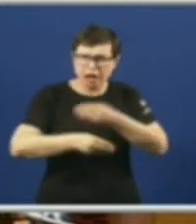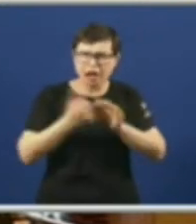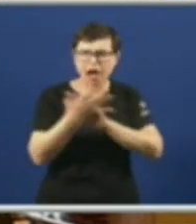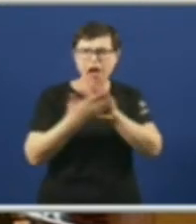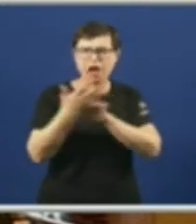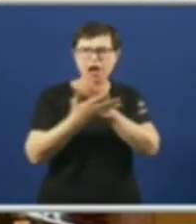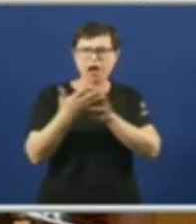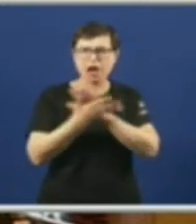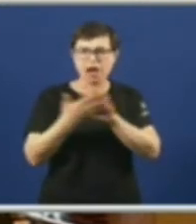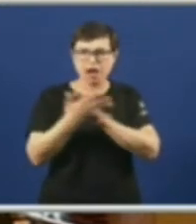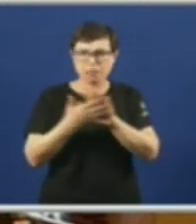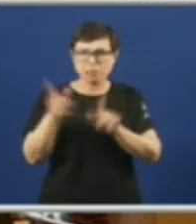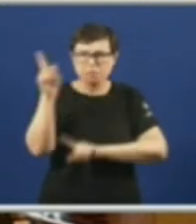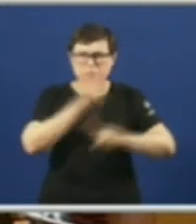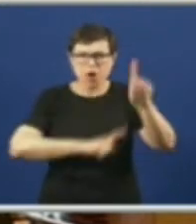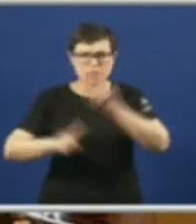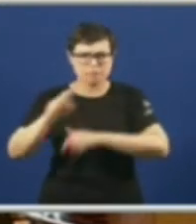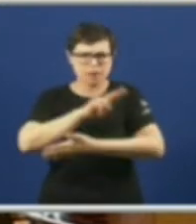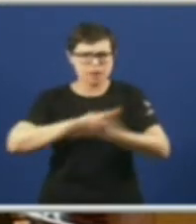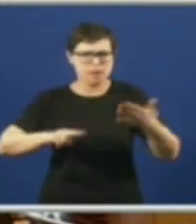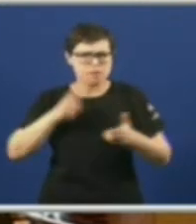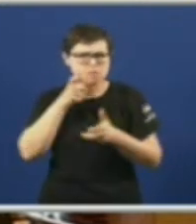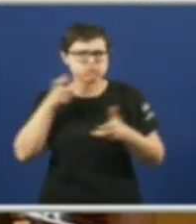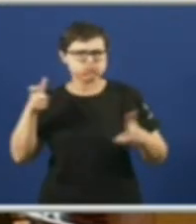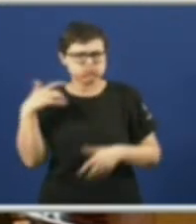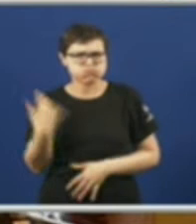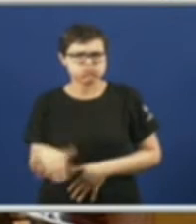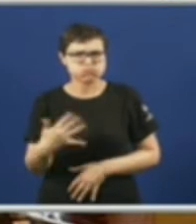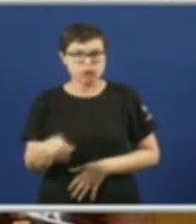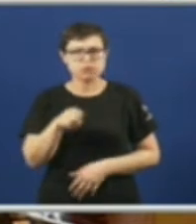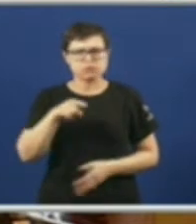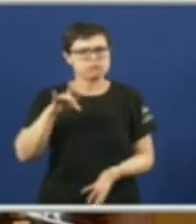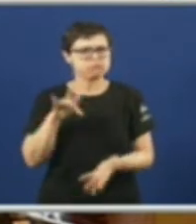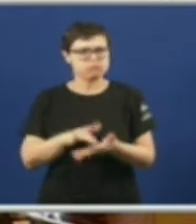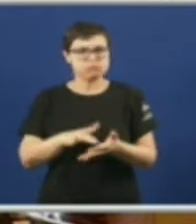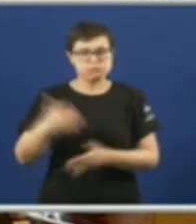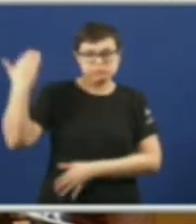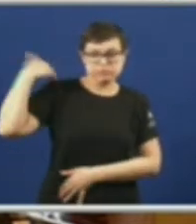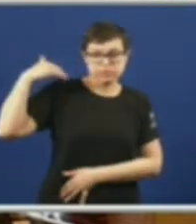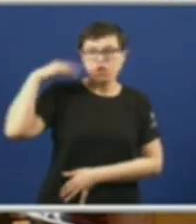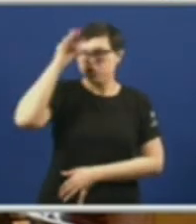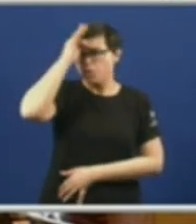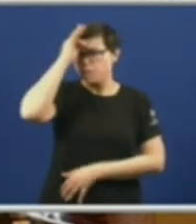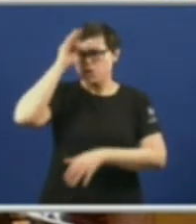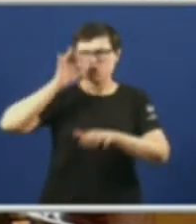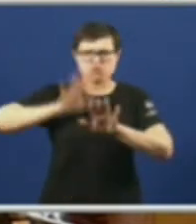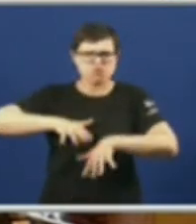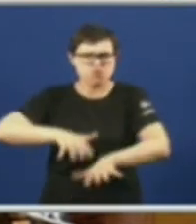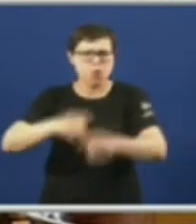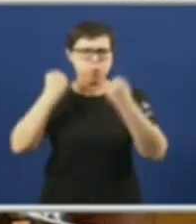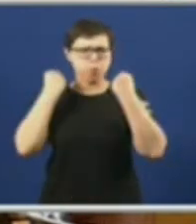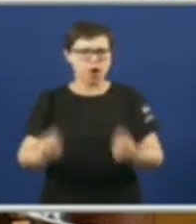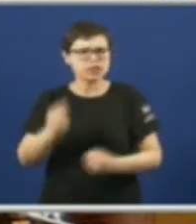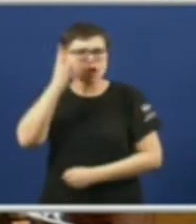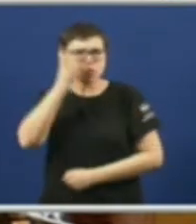está no corazón deste país e que vimos como se expresou con contundencia o pasado domingo en Vigo, miles